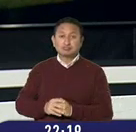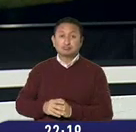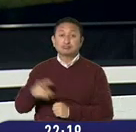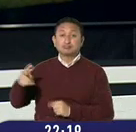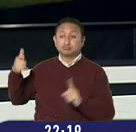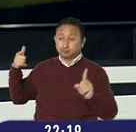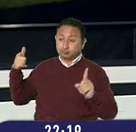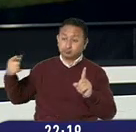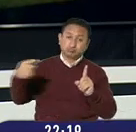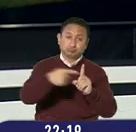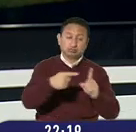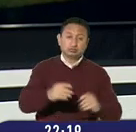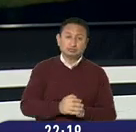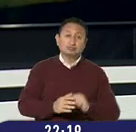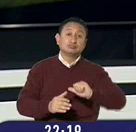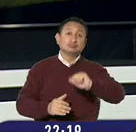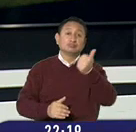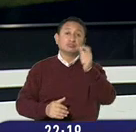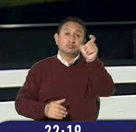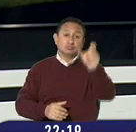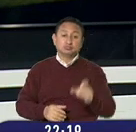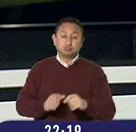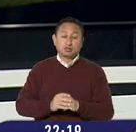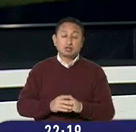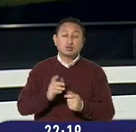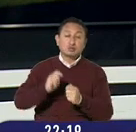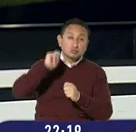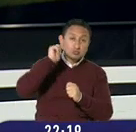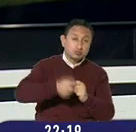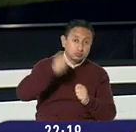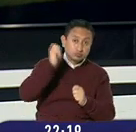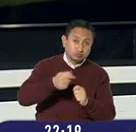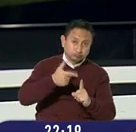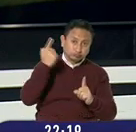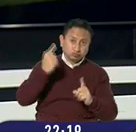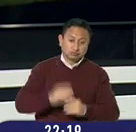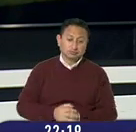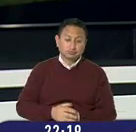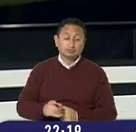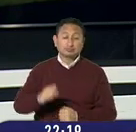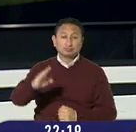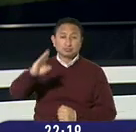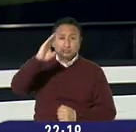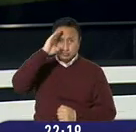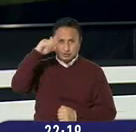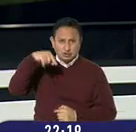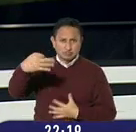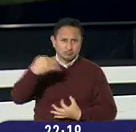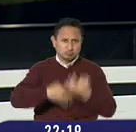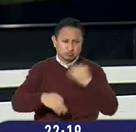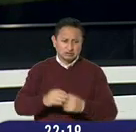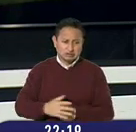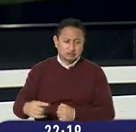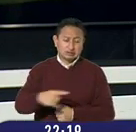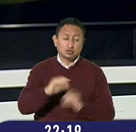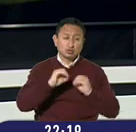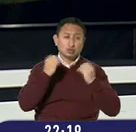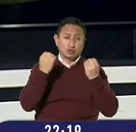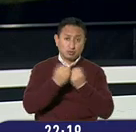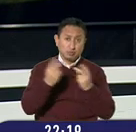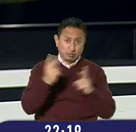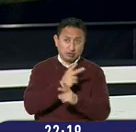de sicarios. Otro fue abatido mientras jugaba naipe con los amigos. La Policía Nacional indica que hay gran cantidad de